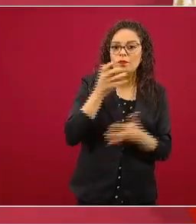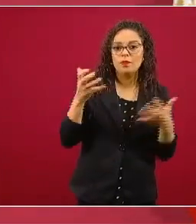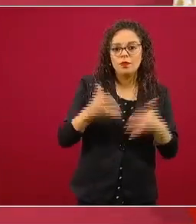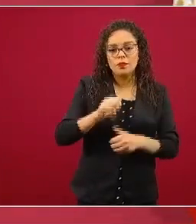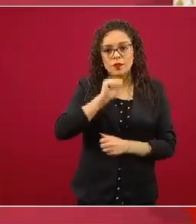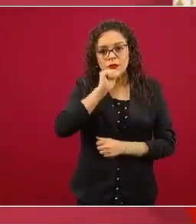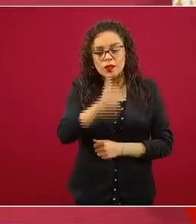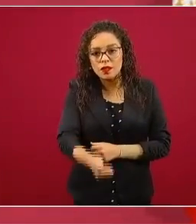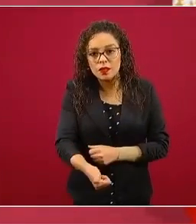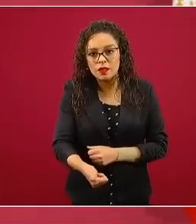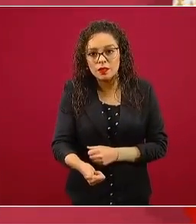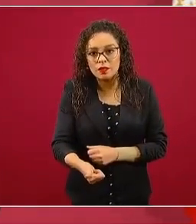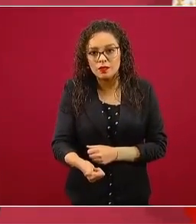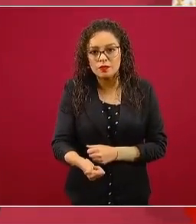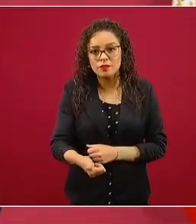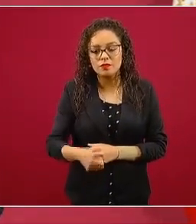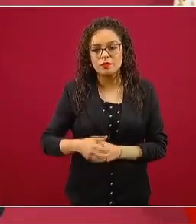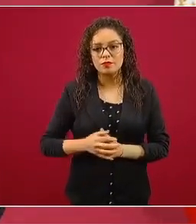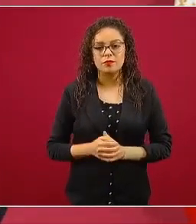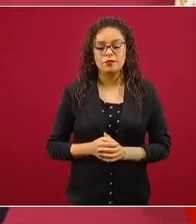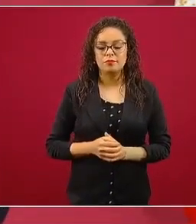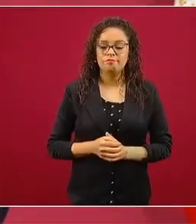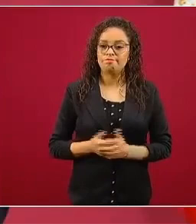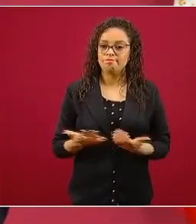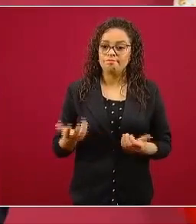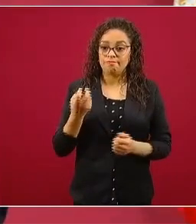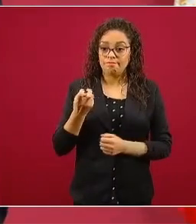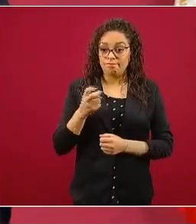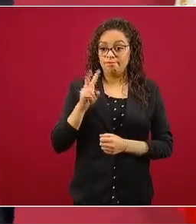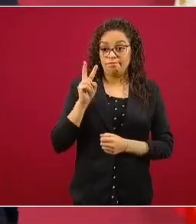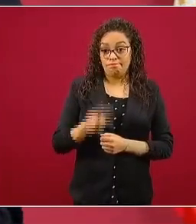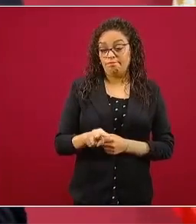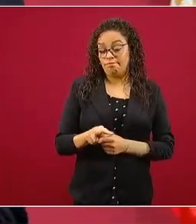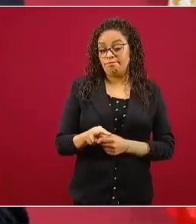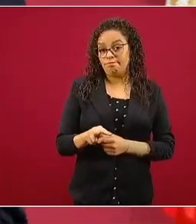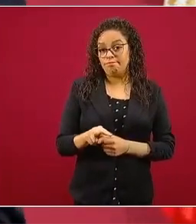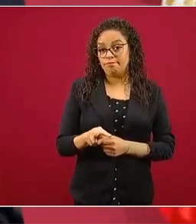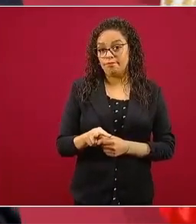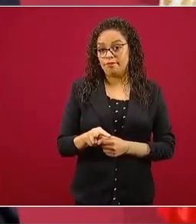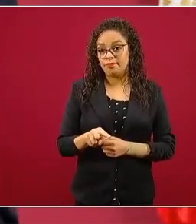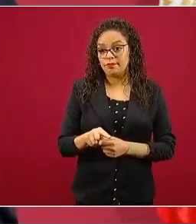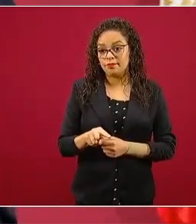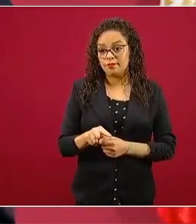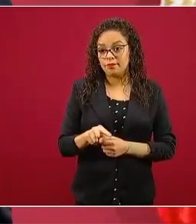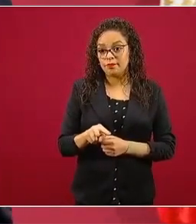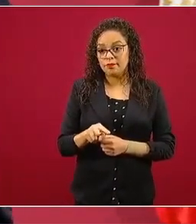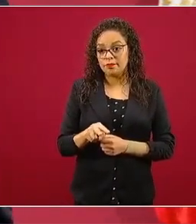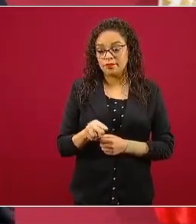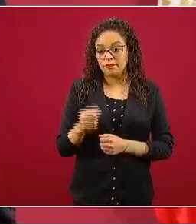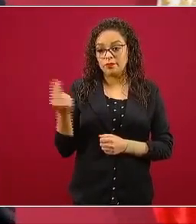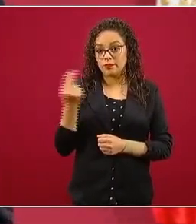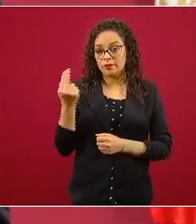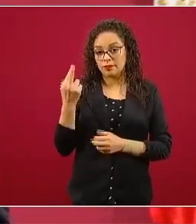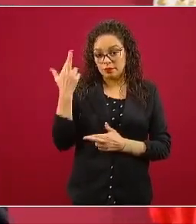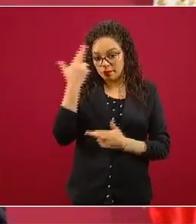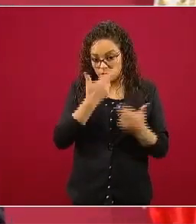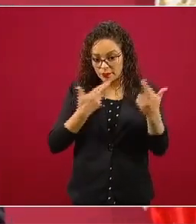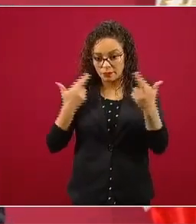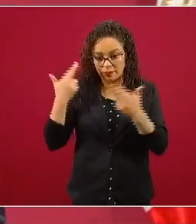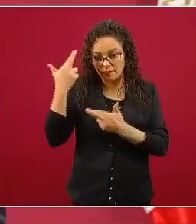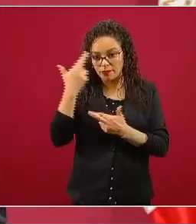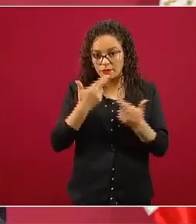Esto lo tenemos que ver no solo a partir de lo